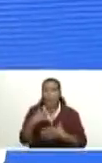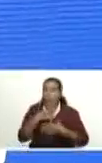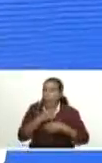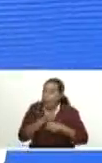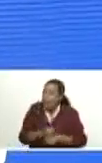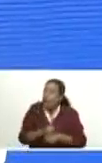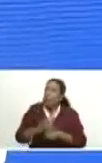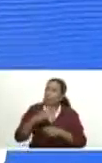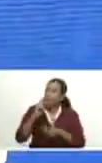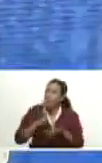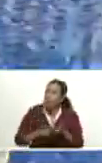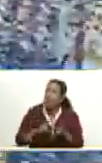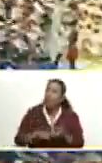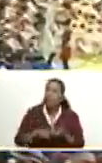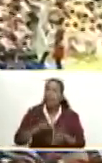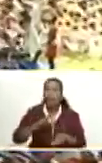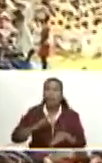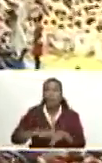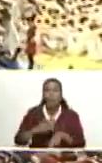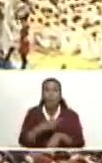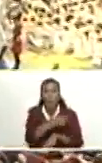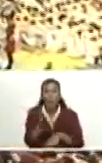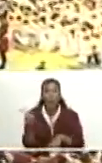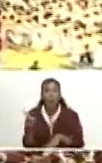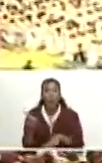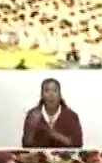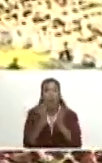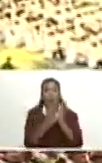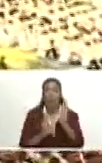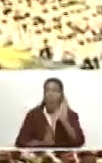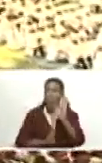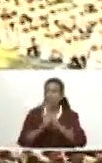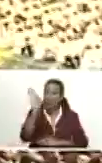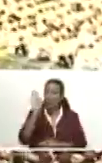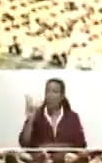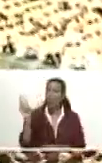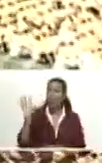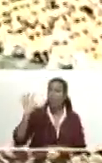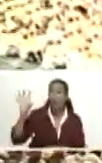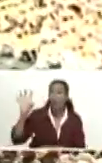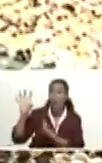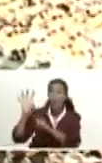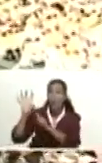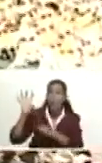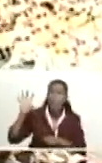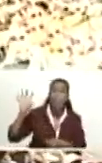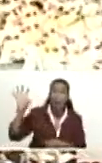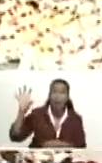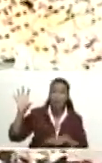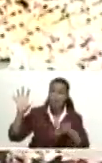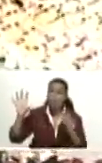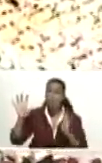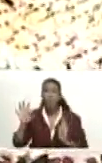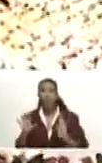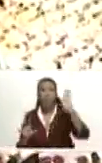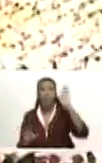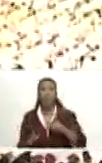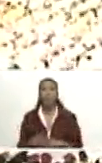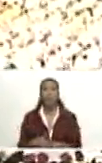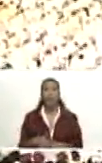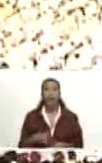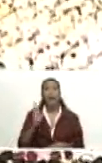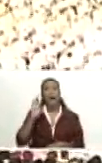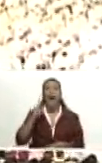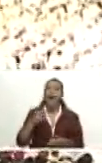profundamente, porque un país se puede levantar. Se me olvidó saludar a los TSU